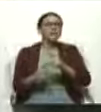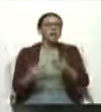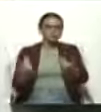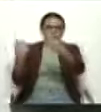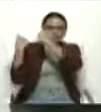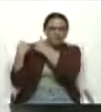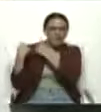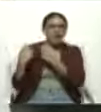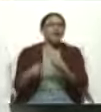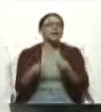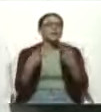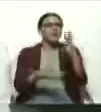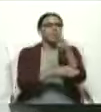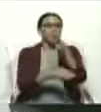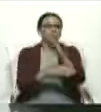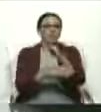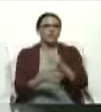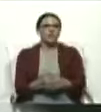como